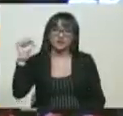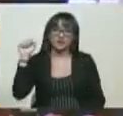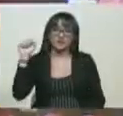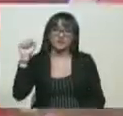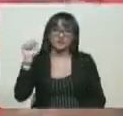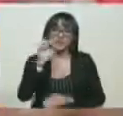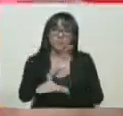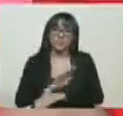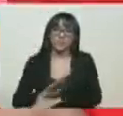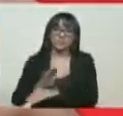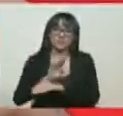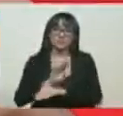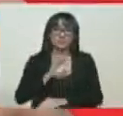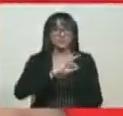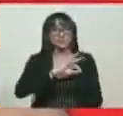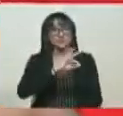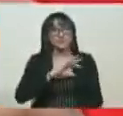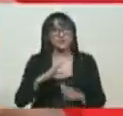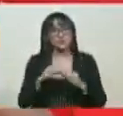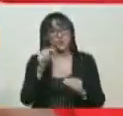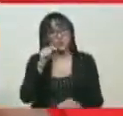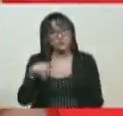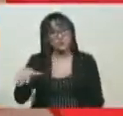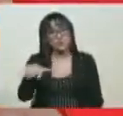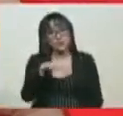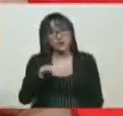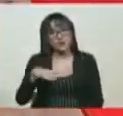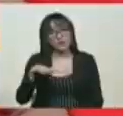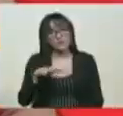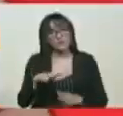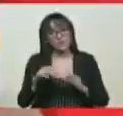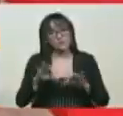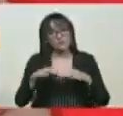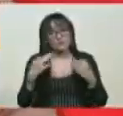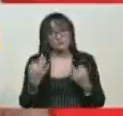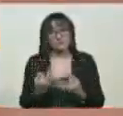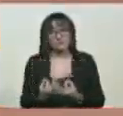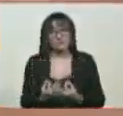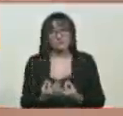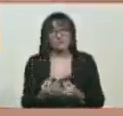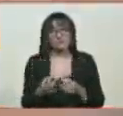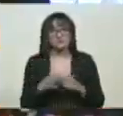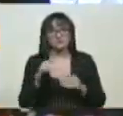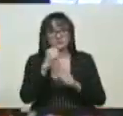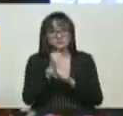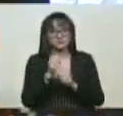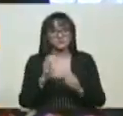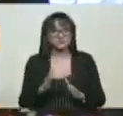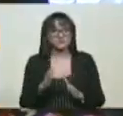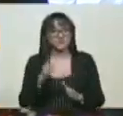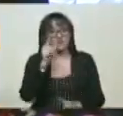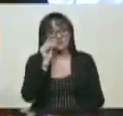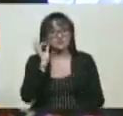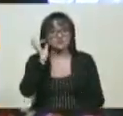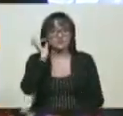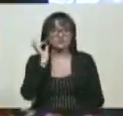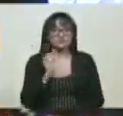la protección social de todo el pueblo, de toda la familia, de todos los trabajadores y